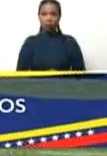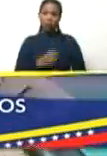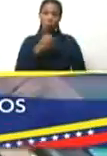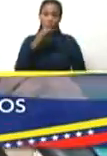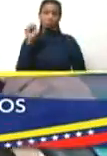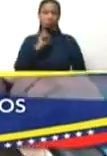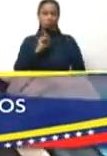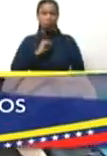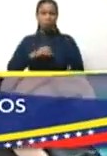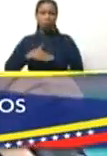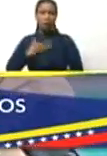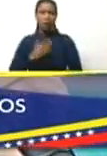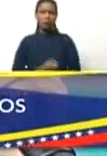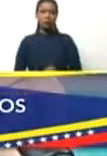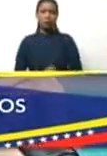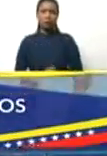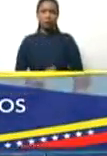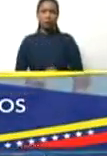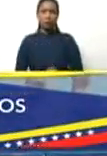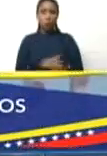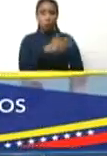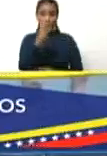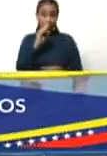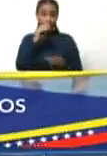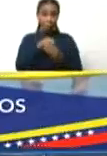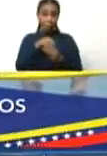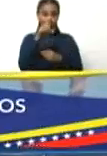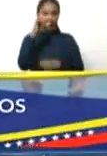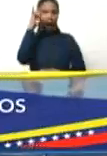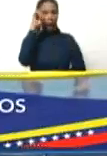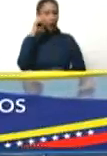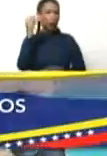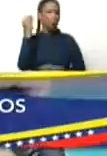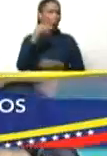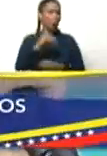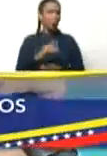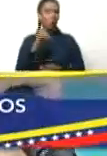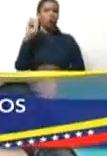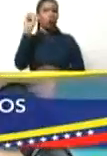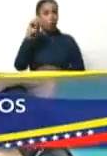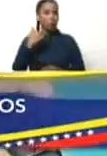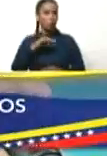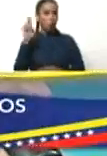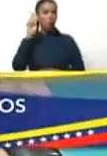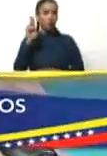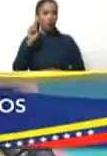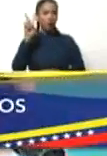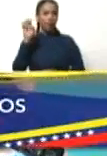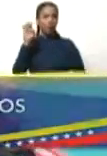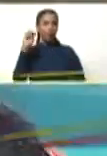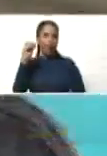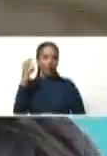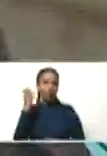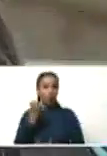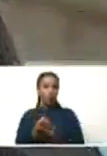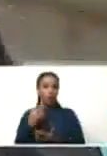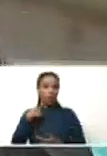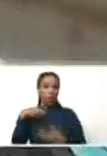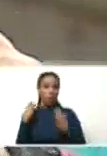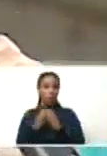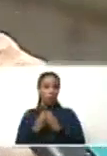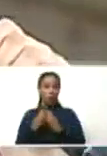sí, sí es posible, presidente. Incluso ustedes se la pasan metidos en Instagram, más que todo. No, también hemos estado utilizando la Ven App y con los muchachos